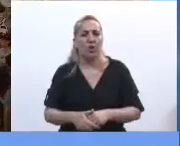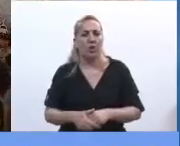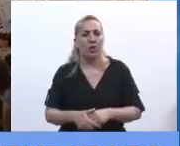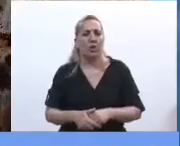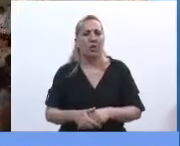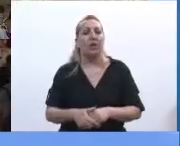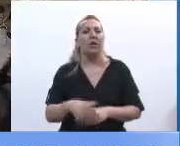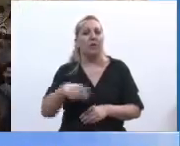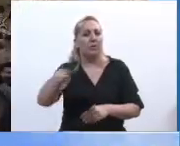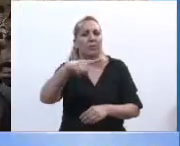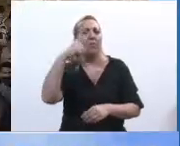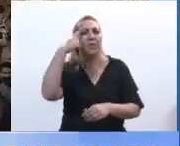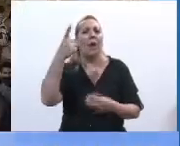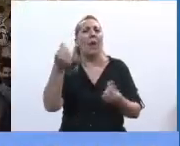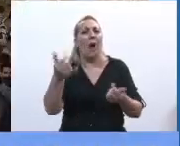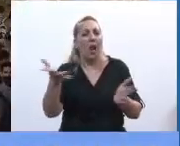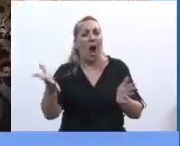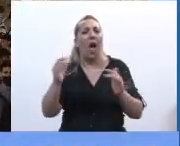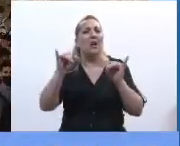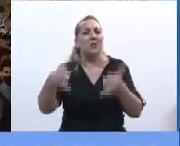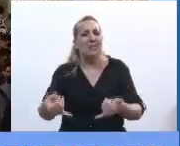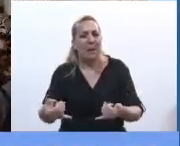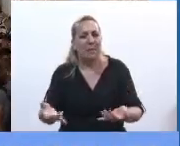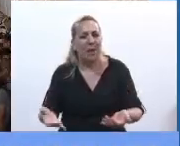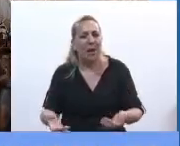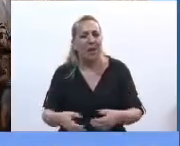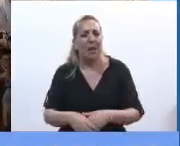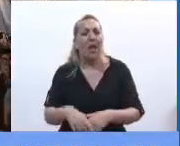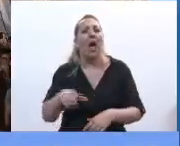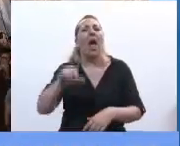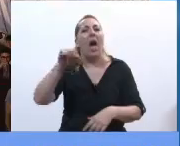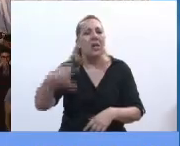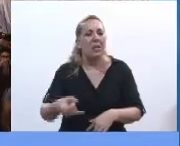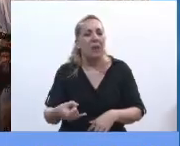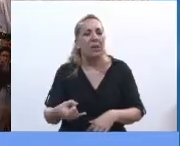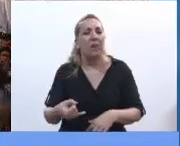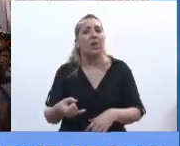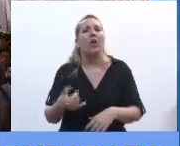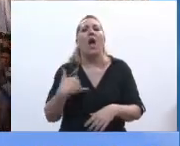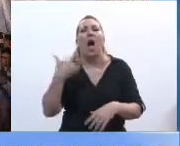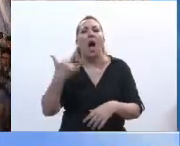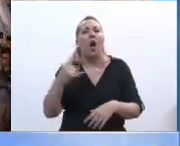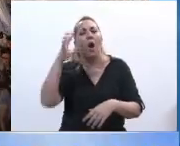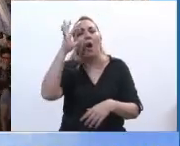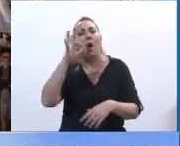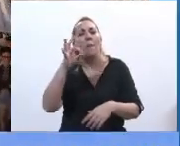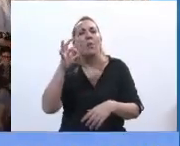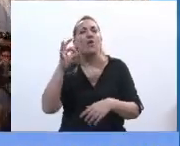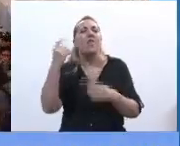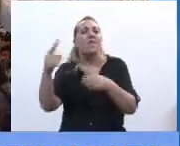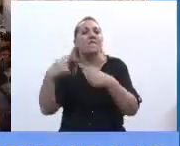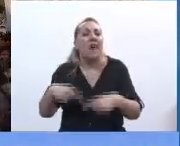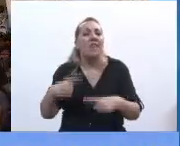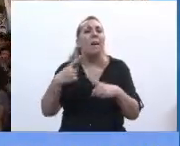valoraron que receptaron y que aceptaron nuestras diferencias con el proyecto que vino a la